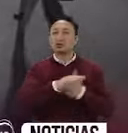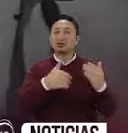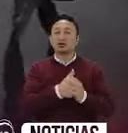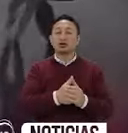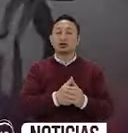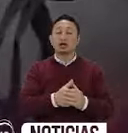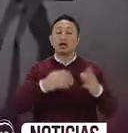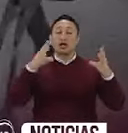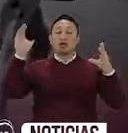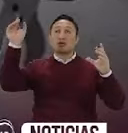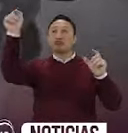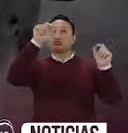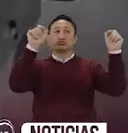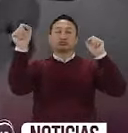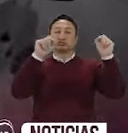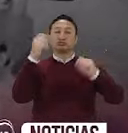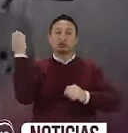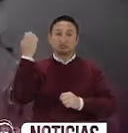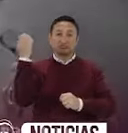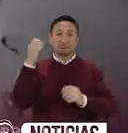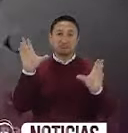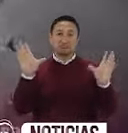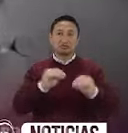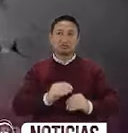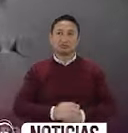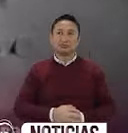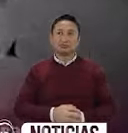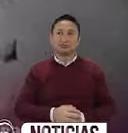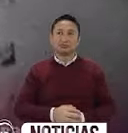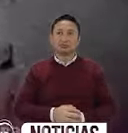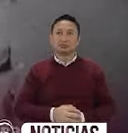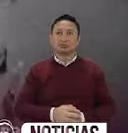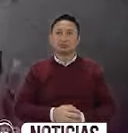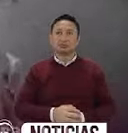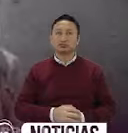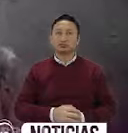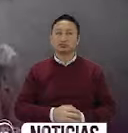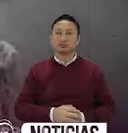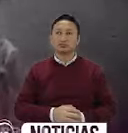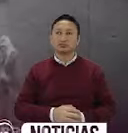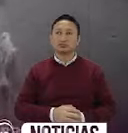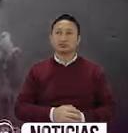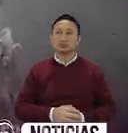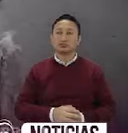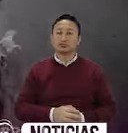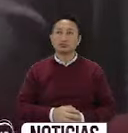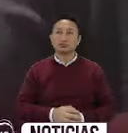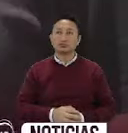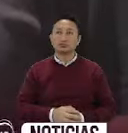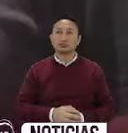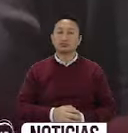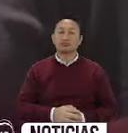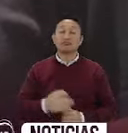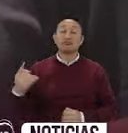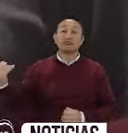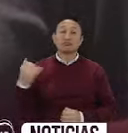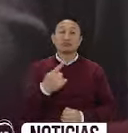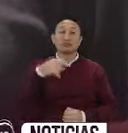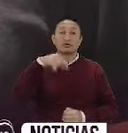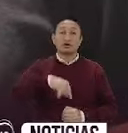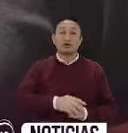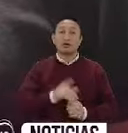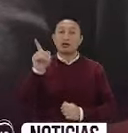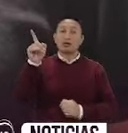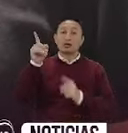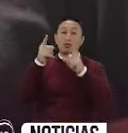breques eléctricos y desactivar las alarmas, como si todo hubiese sido perfectamente calculado. ellos vienen, se acercan, bajan el breaker